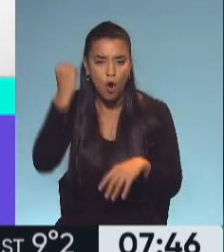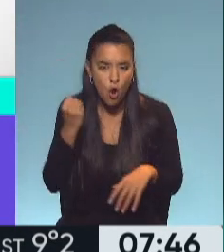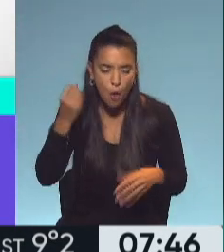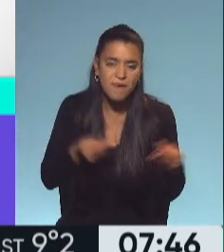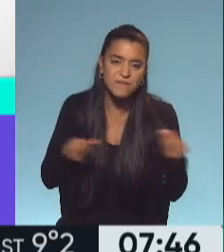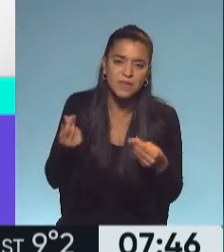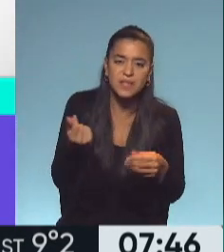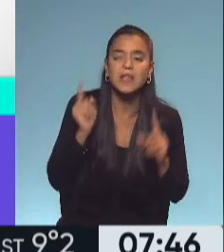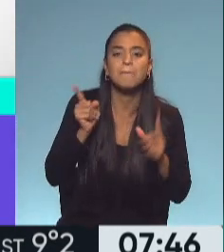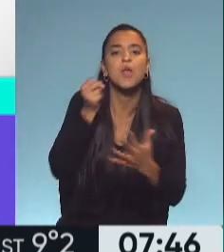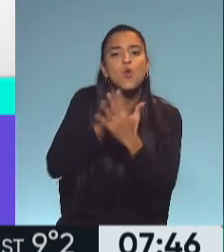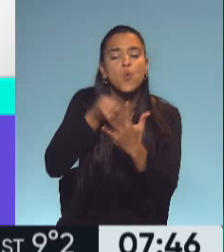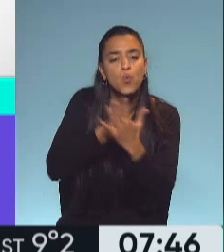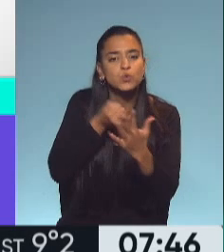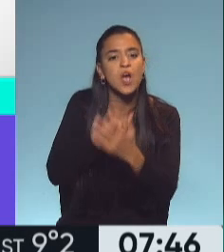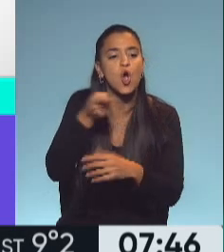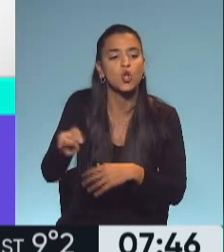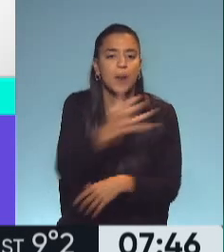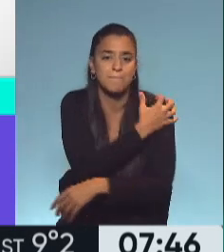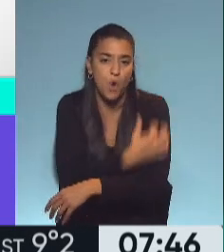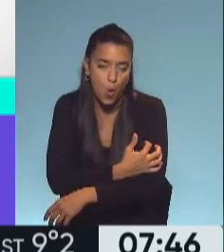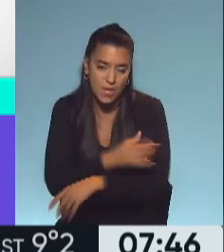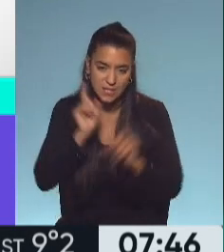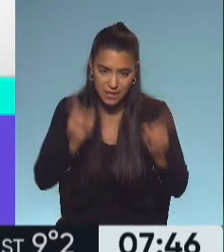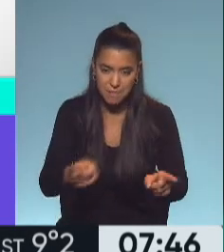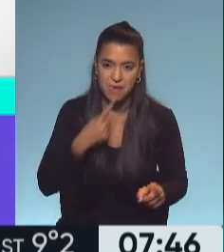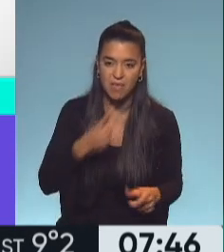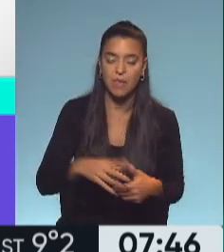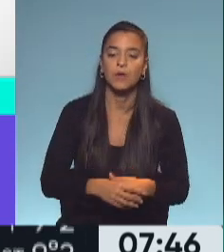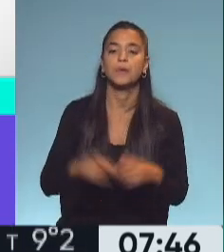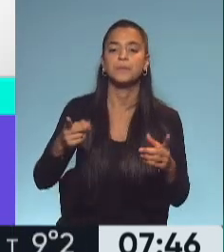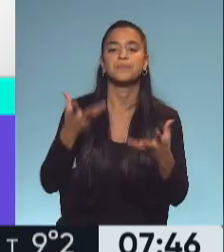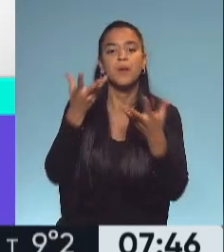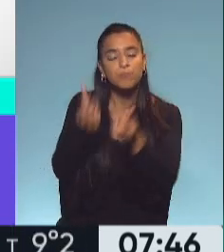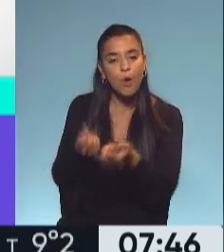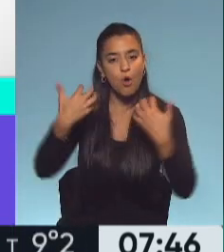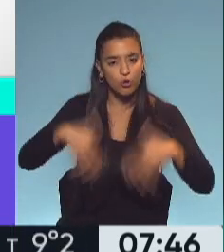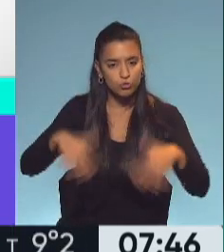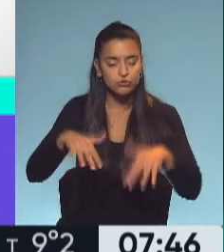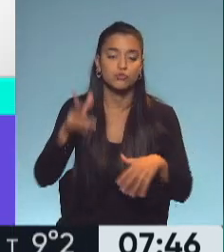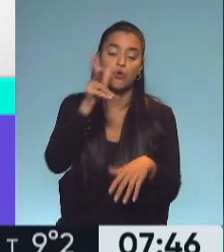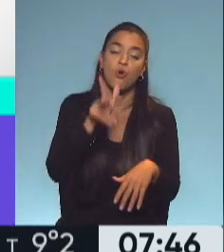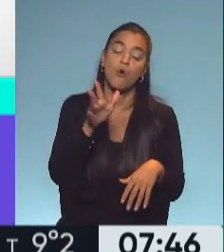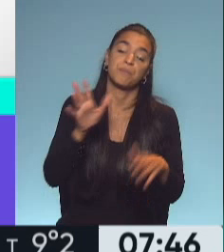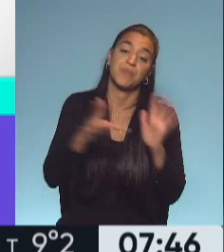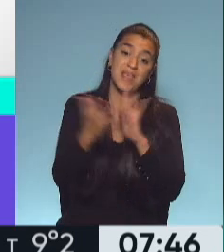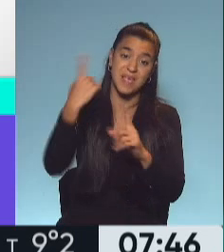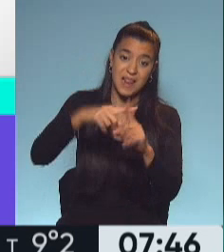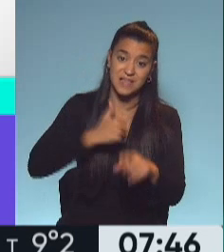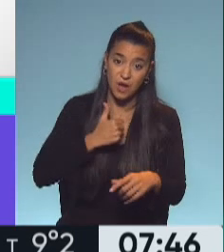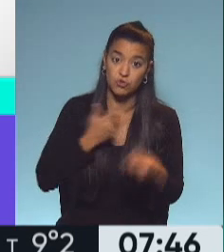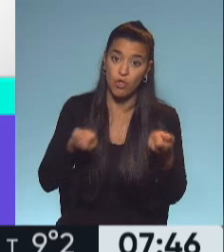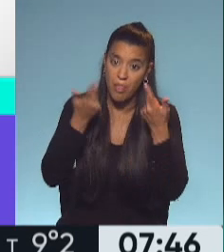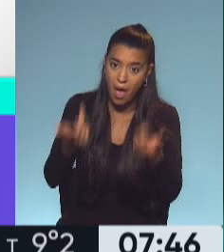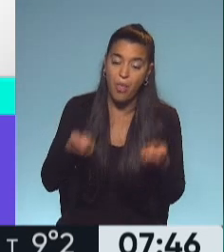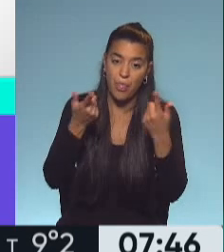y la lucha contra la pobreza, señalando en este contexto la contribución significativa que la Iglesia Católica ha ofrecido y